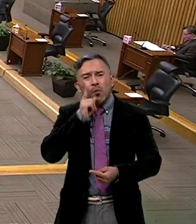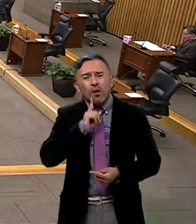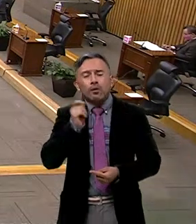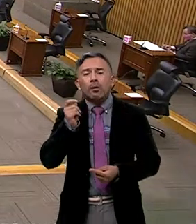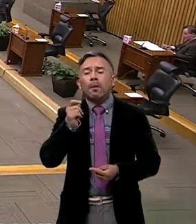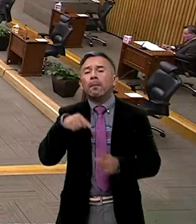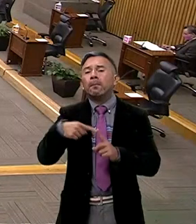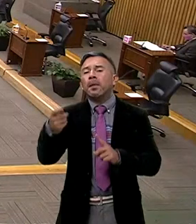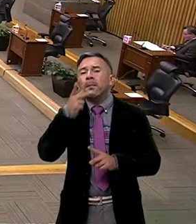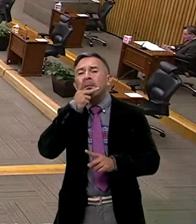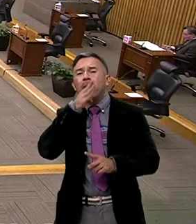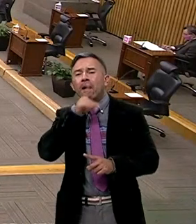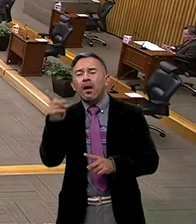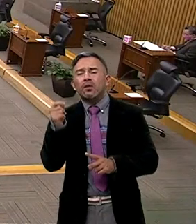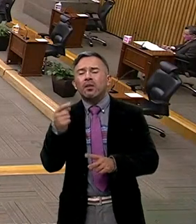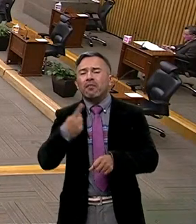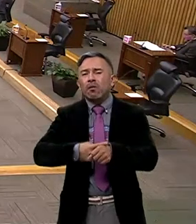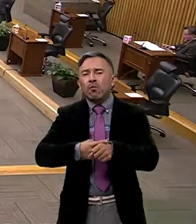y mucho